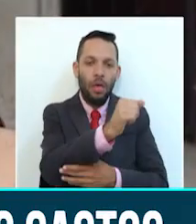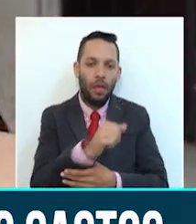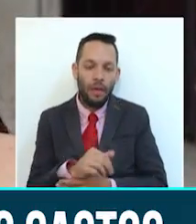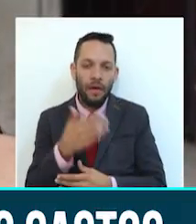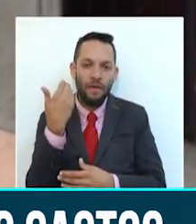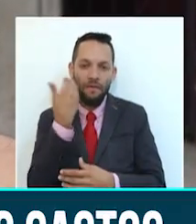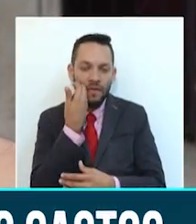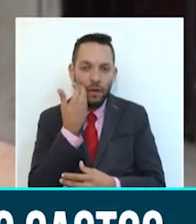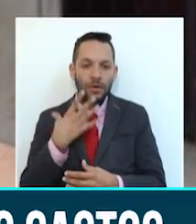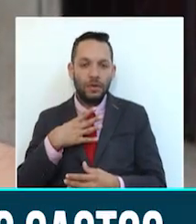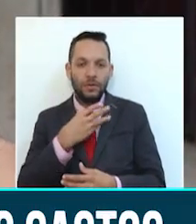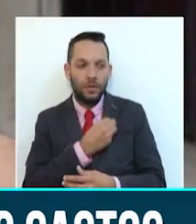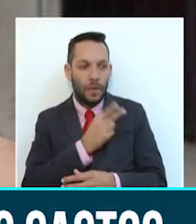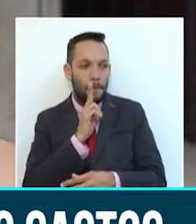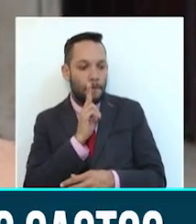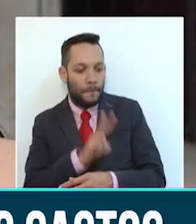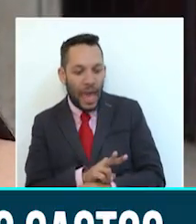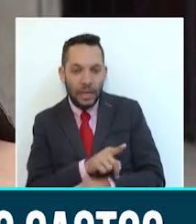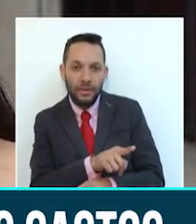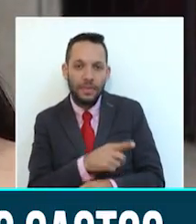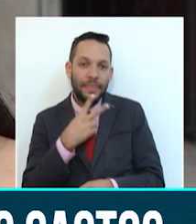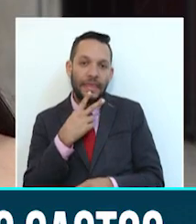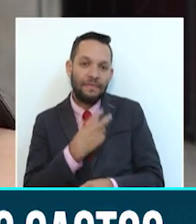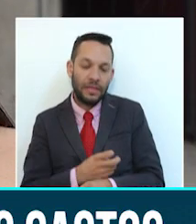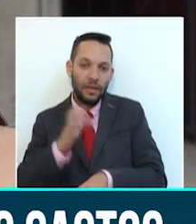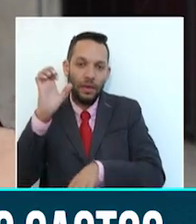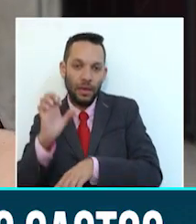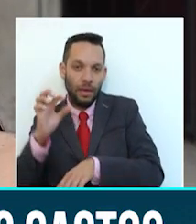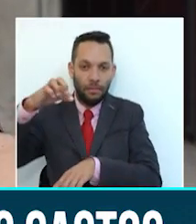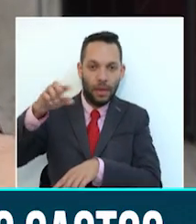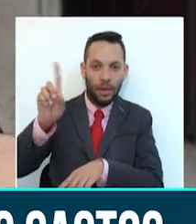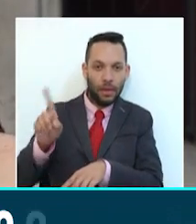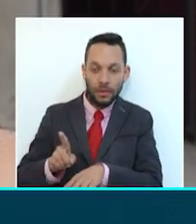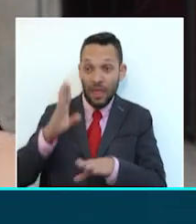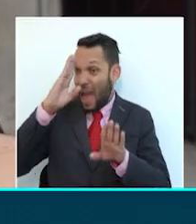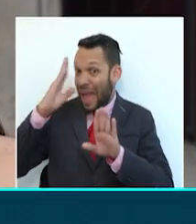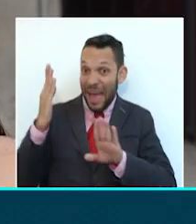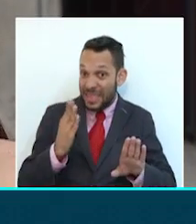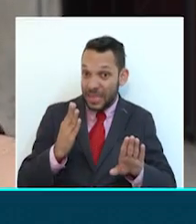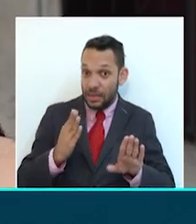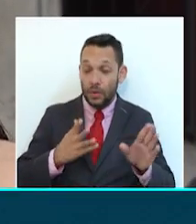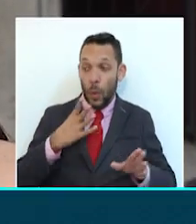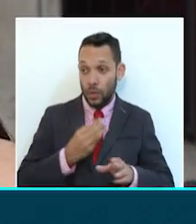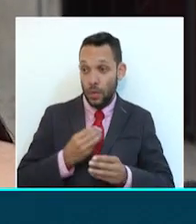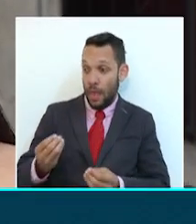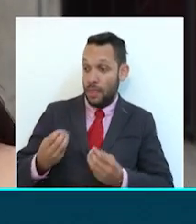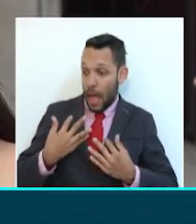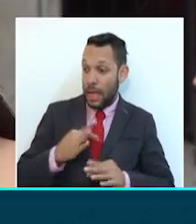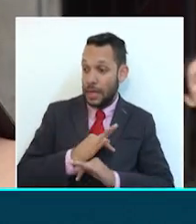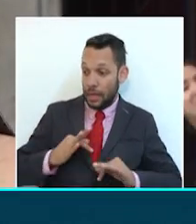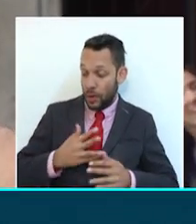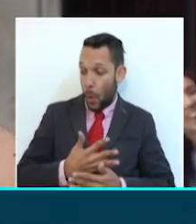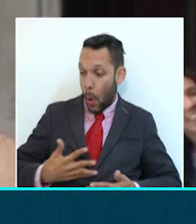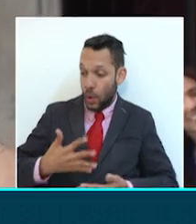muy complejo para uno ver esta situación, y más que por parte de la EPS no hay como, hemos recibido el tratamiento y todo lo que ha requerido hasta